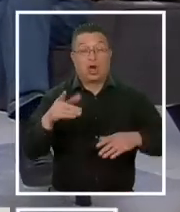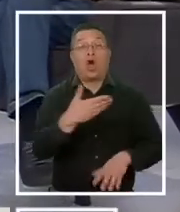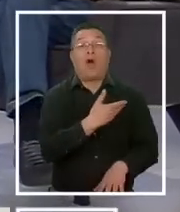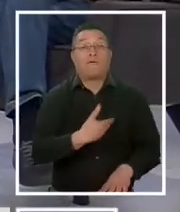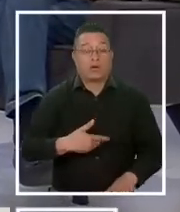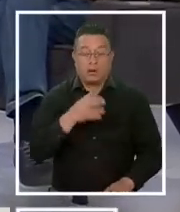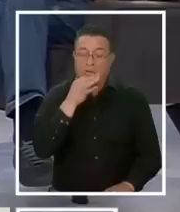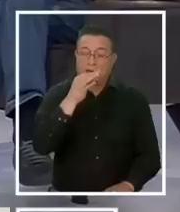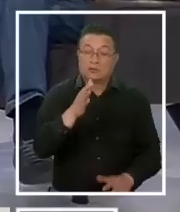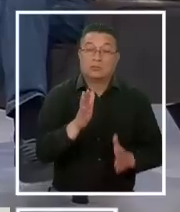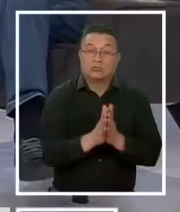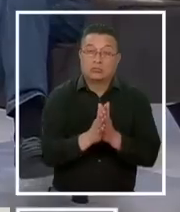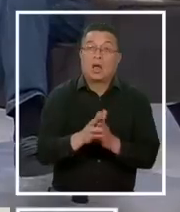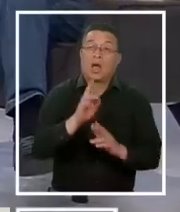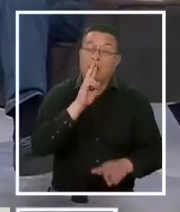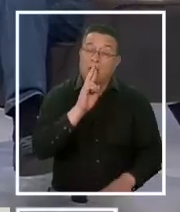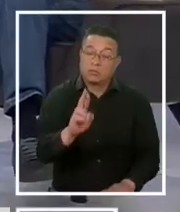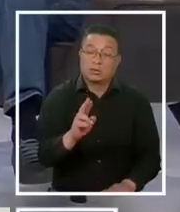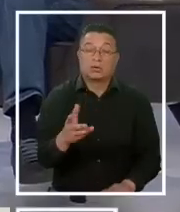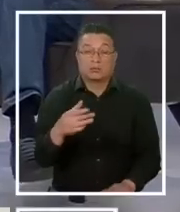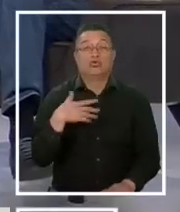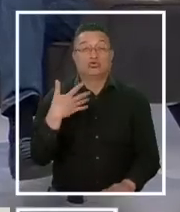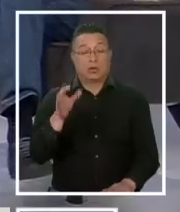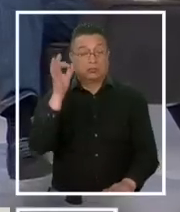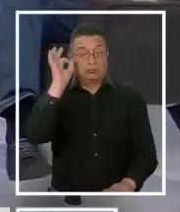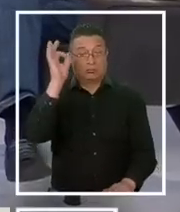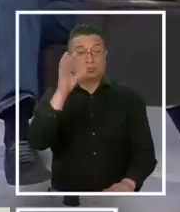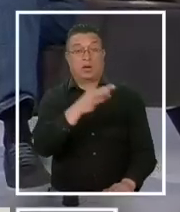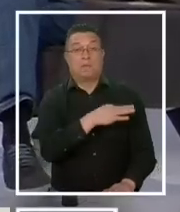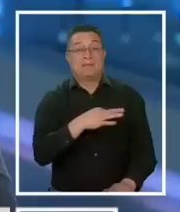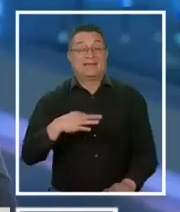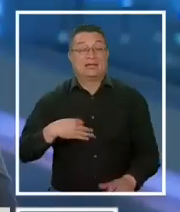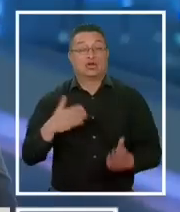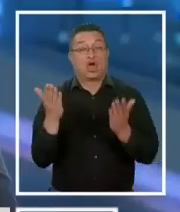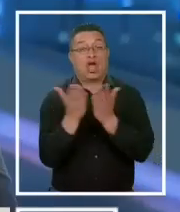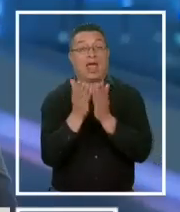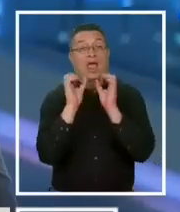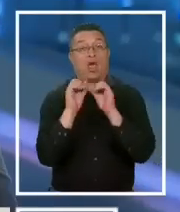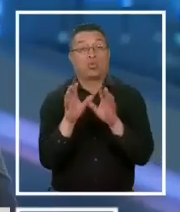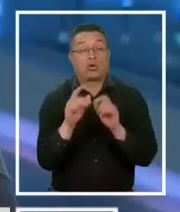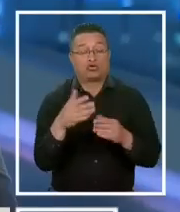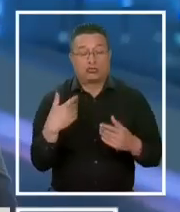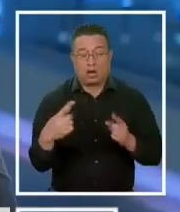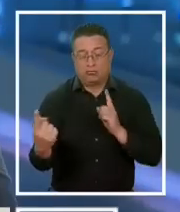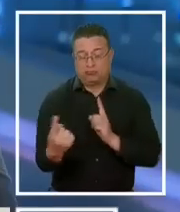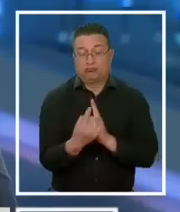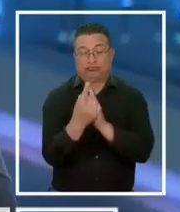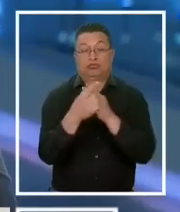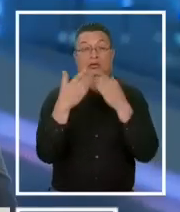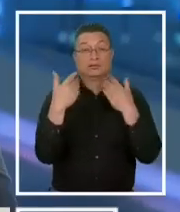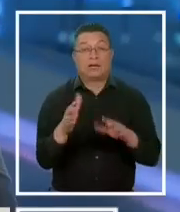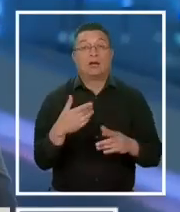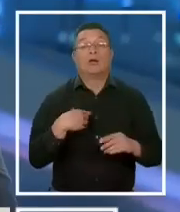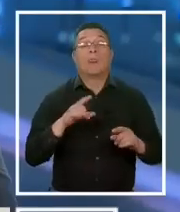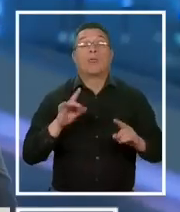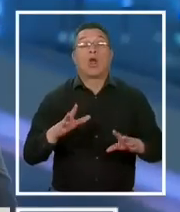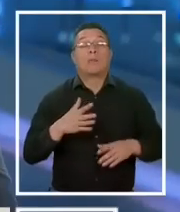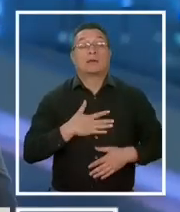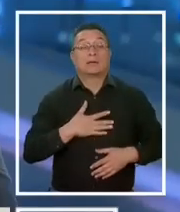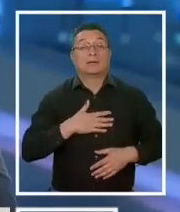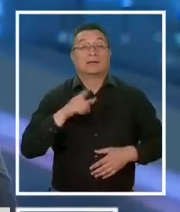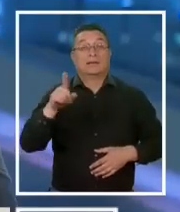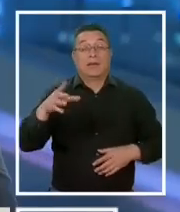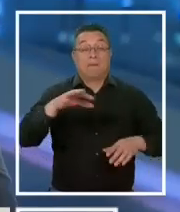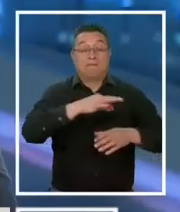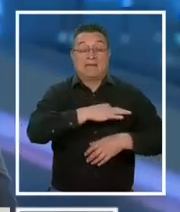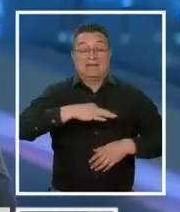hacer algo el gobierno le ha respondido sí me reuní con el ministro de Educación la verdad es que acá mi punto pasa No necesariamente por las acciones que el ministro